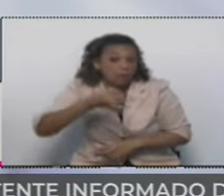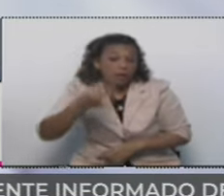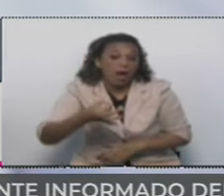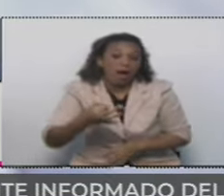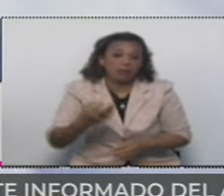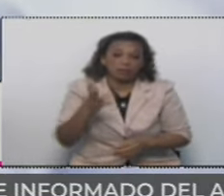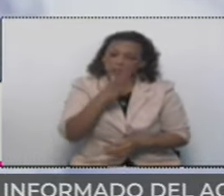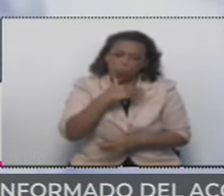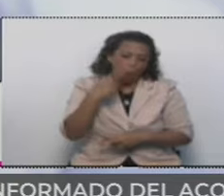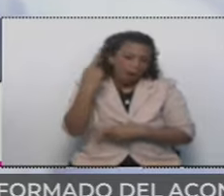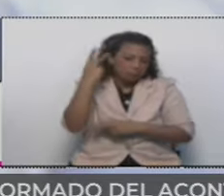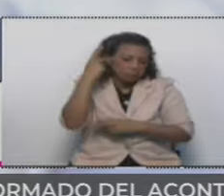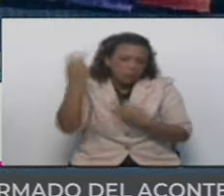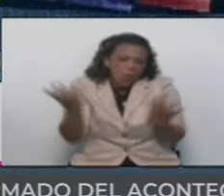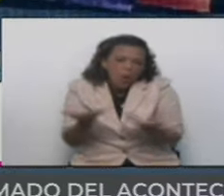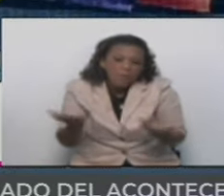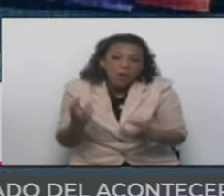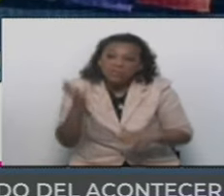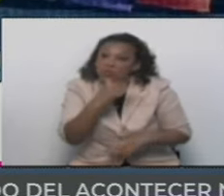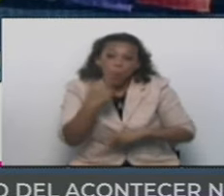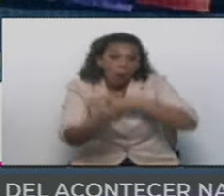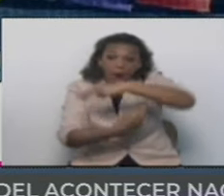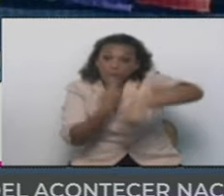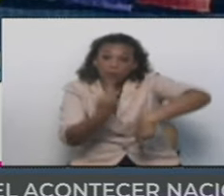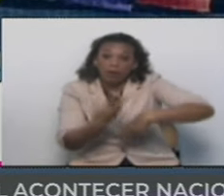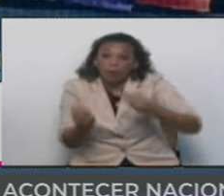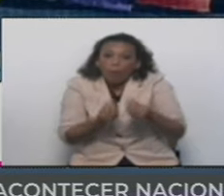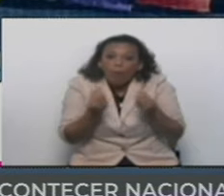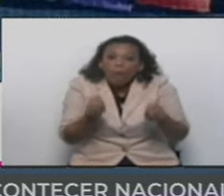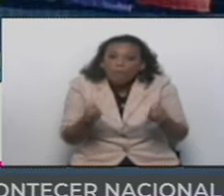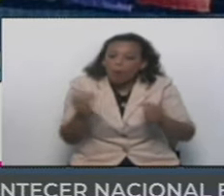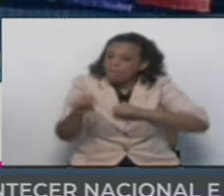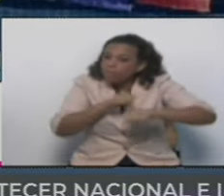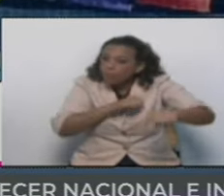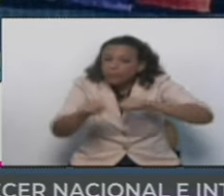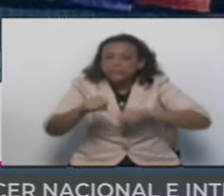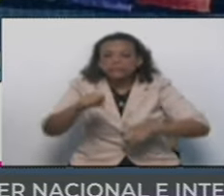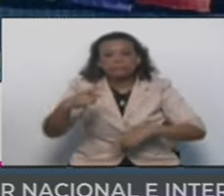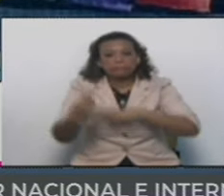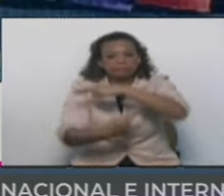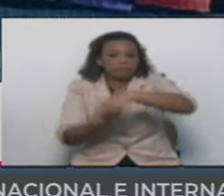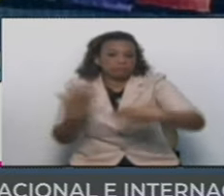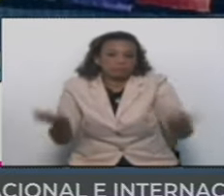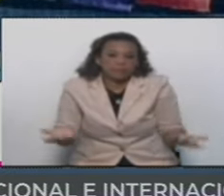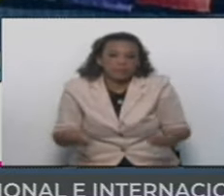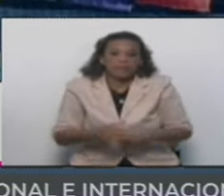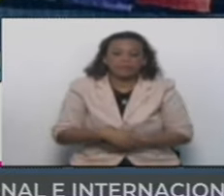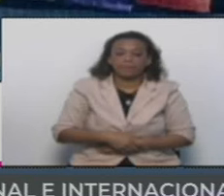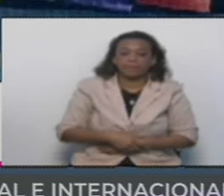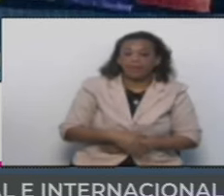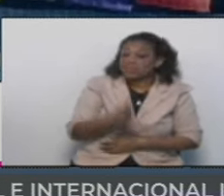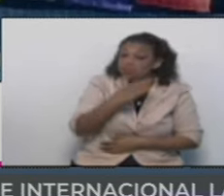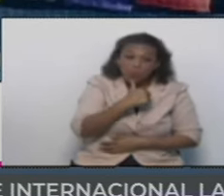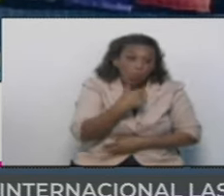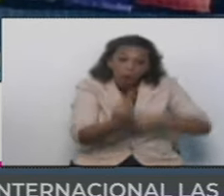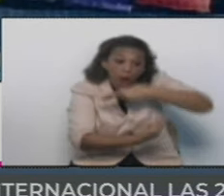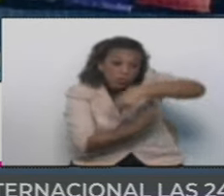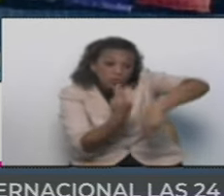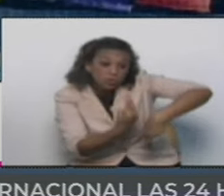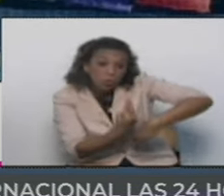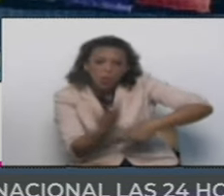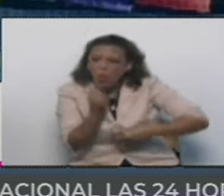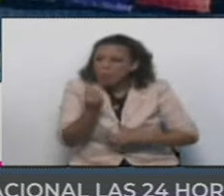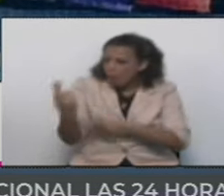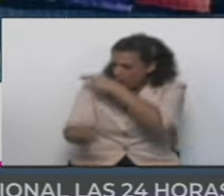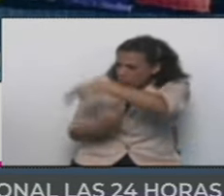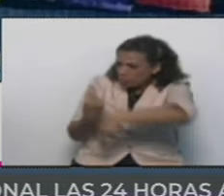teoría revolucionaria no existe movimiento revolucionario, decía Lenin. Sin teoría revolucionaria